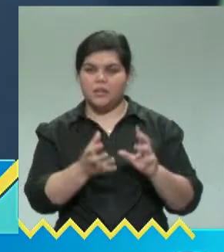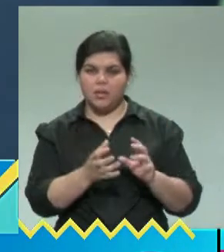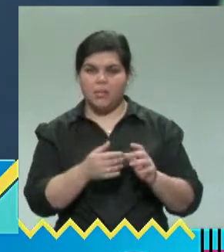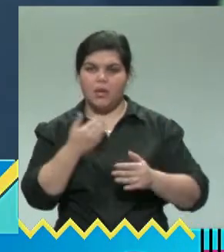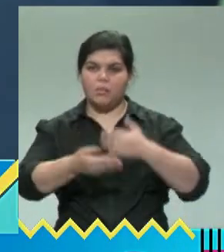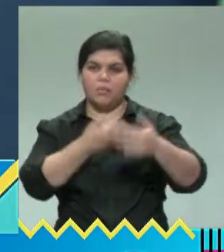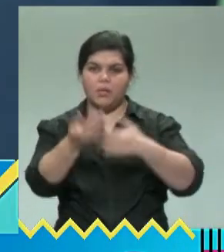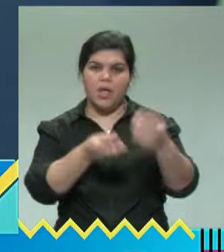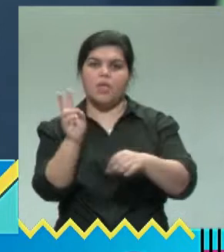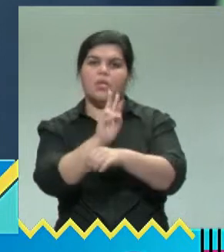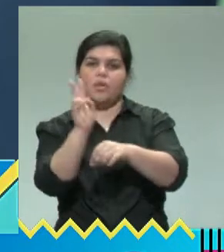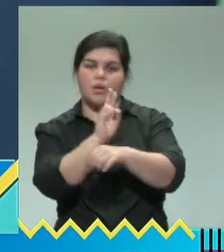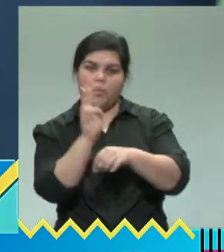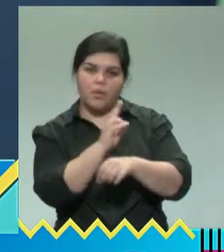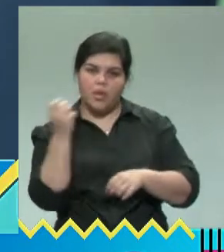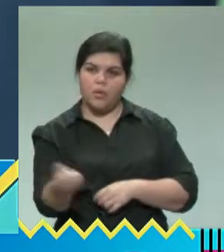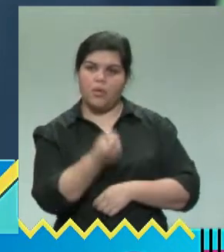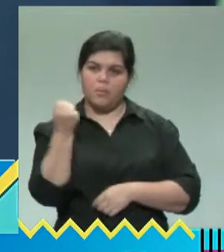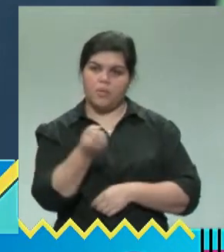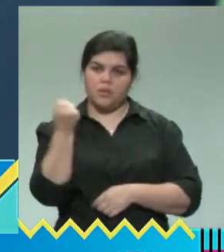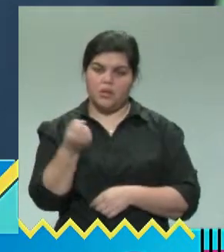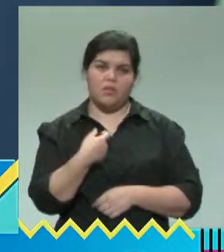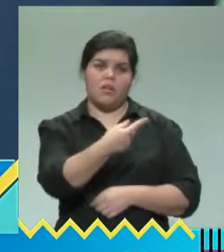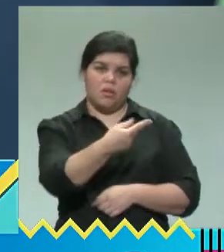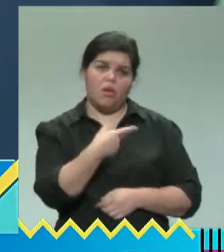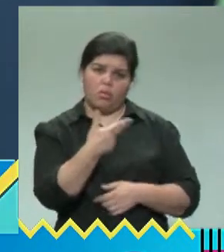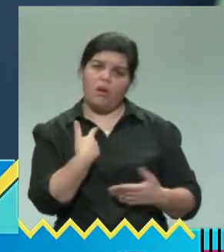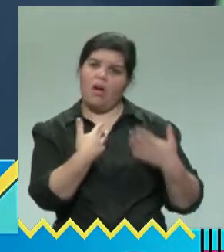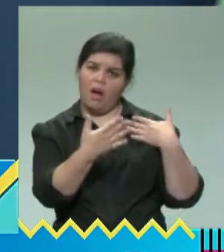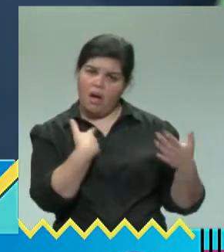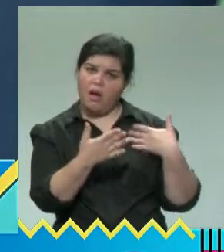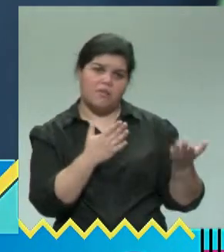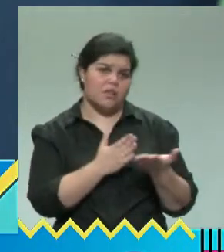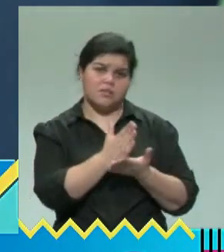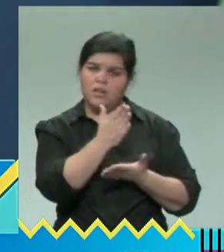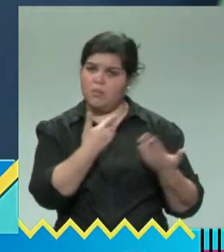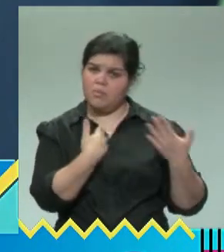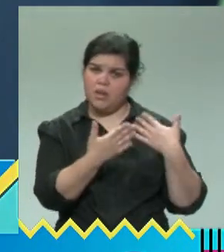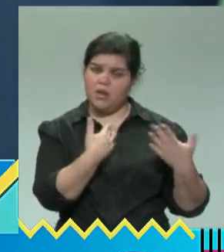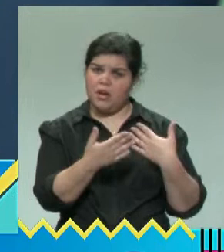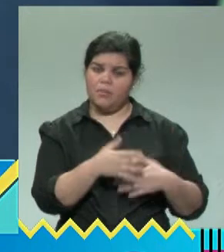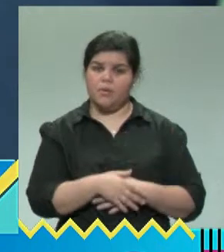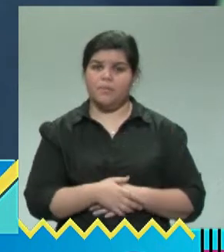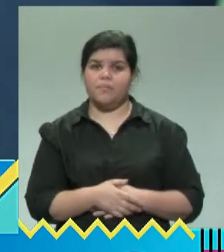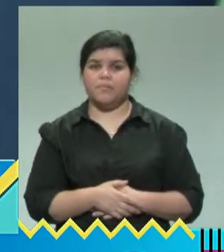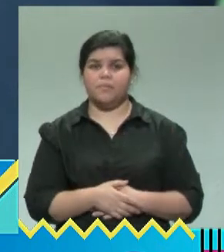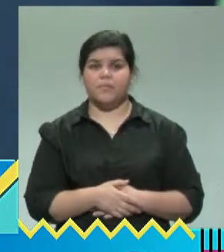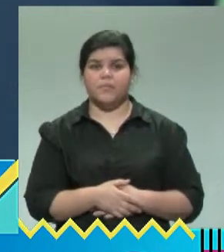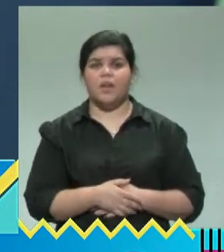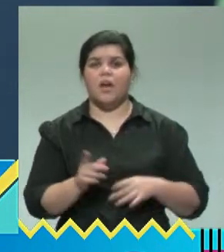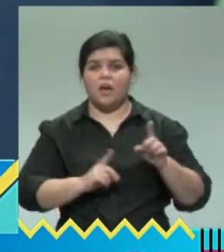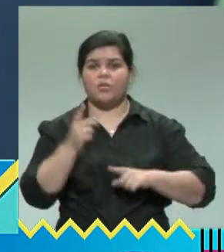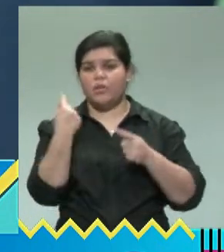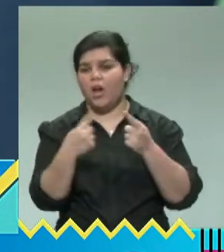arbolado. Seguramente, bueno, con Sergio lo hemos charlado muchas veces, también con Graciela. Hay